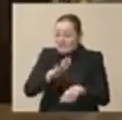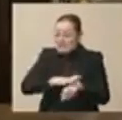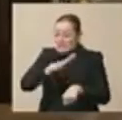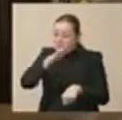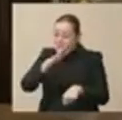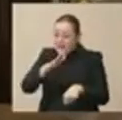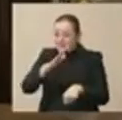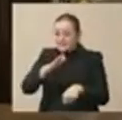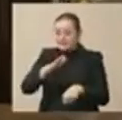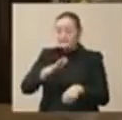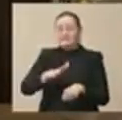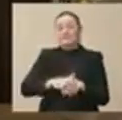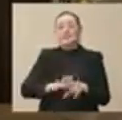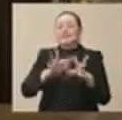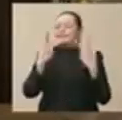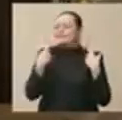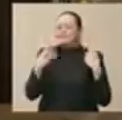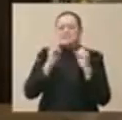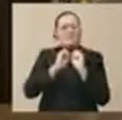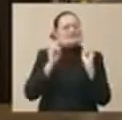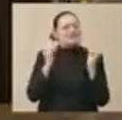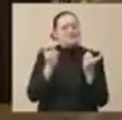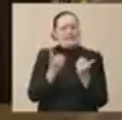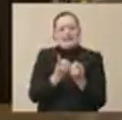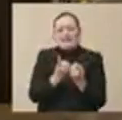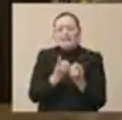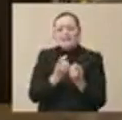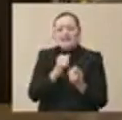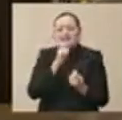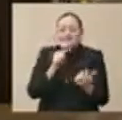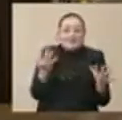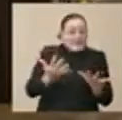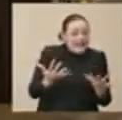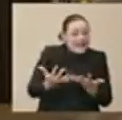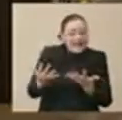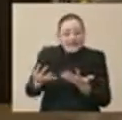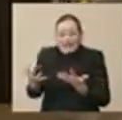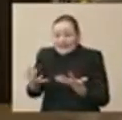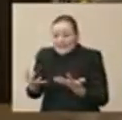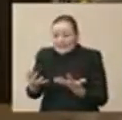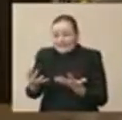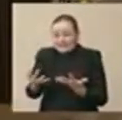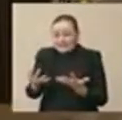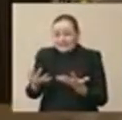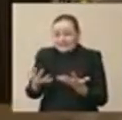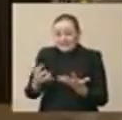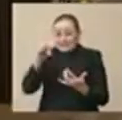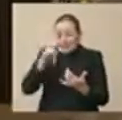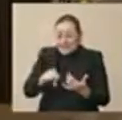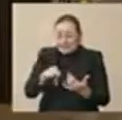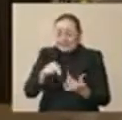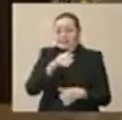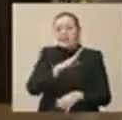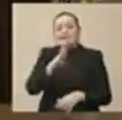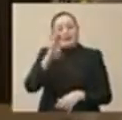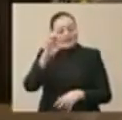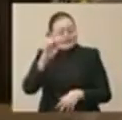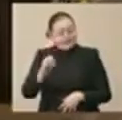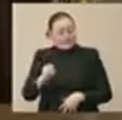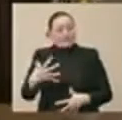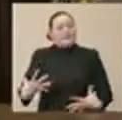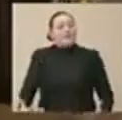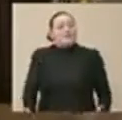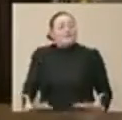por una irresponsabilidad colectiva de la sociedad en su conjunto de todos los que aquí